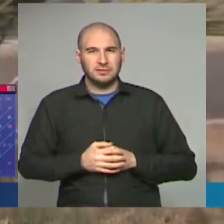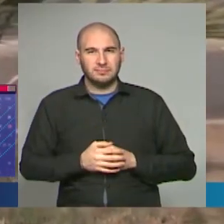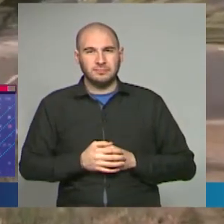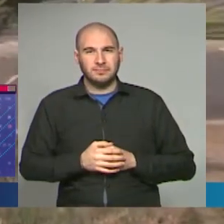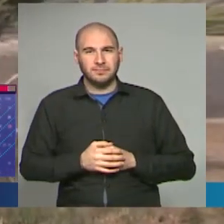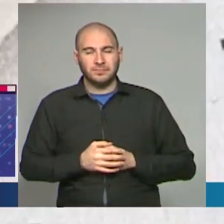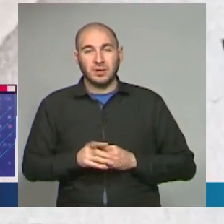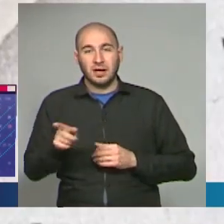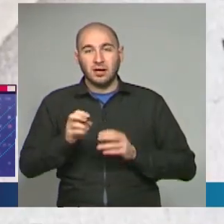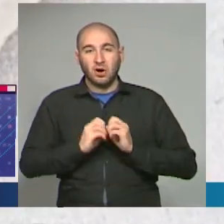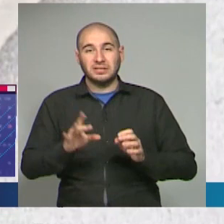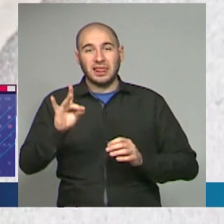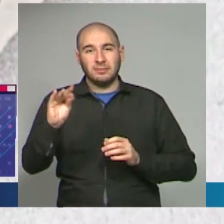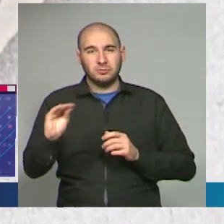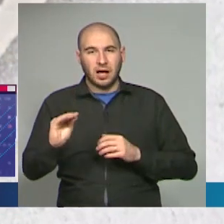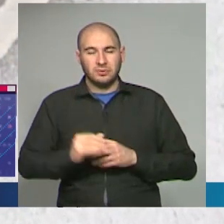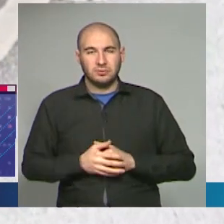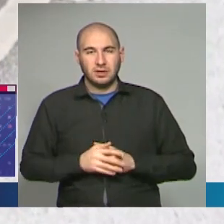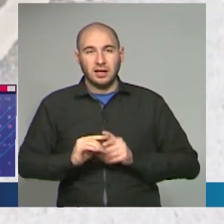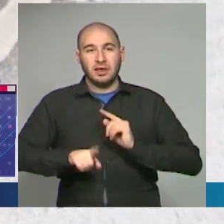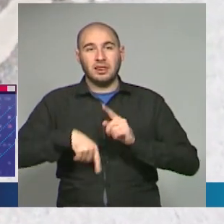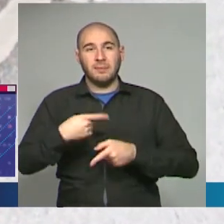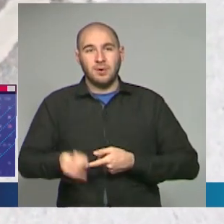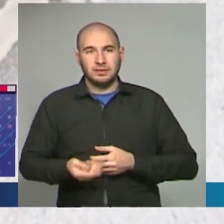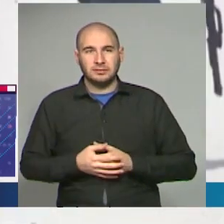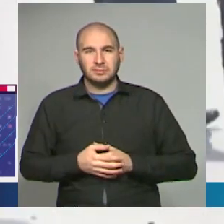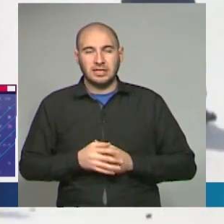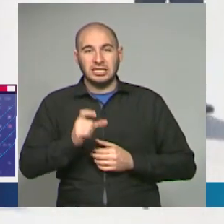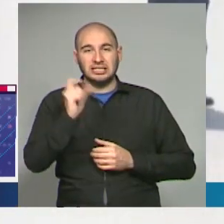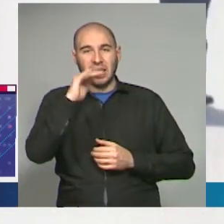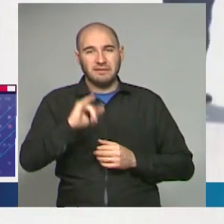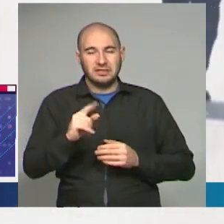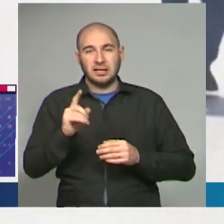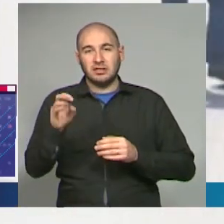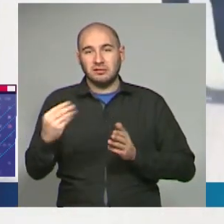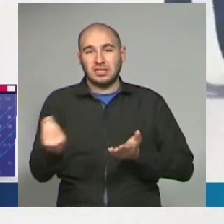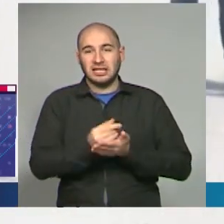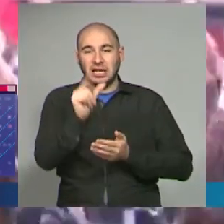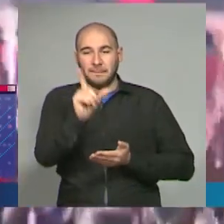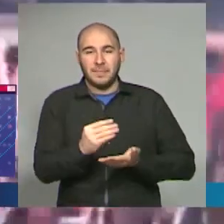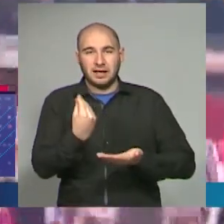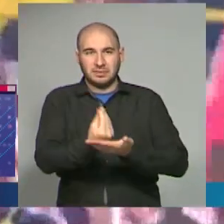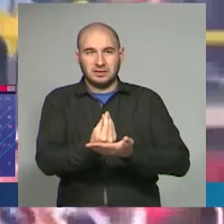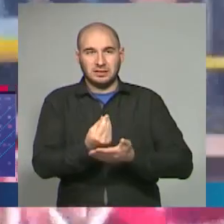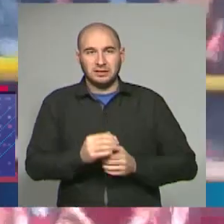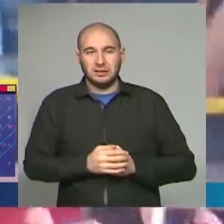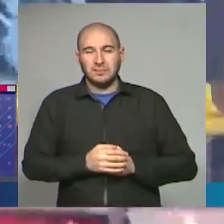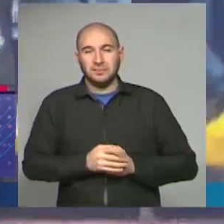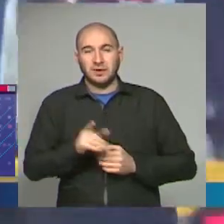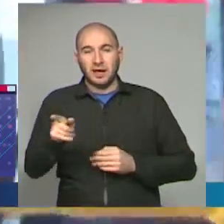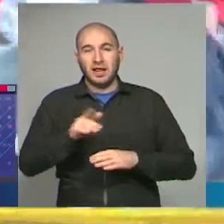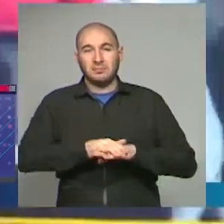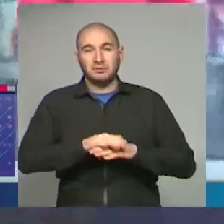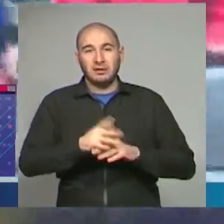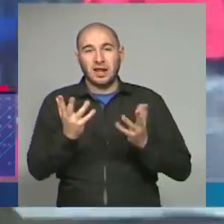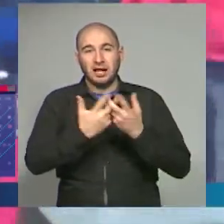Él empezó como diputado, después Chávez lo nombra como canciller y él es el encargado